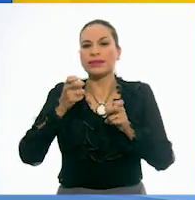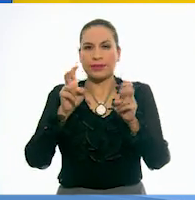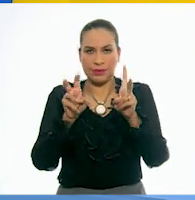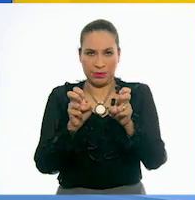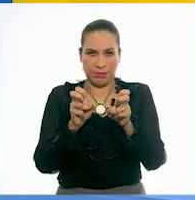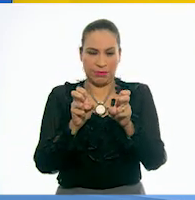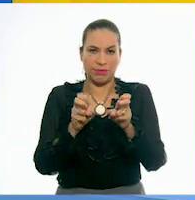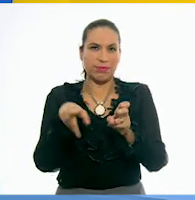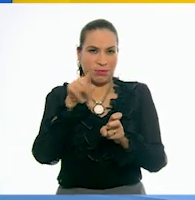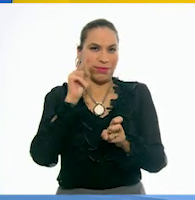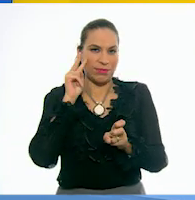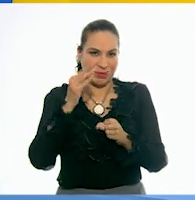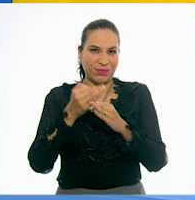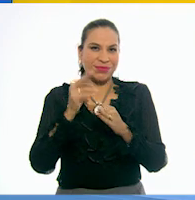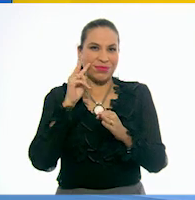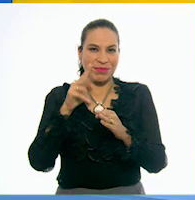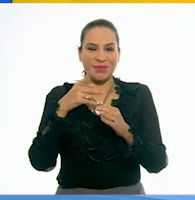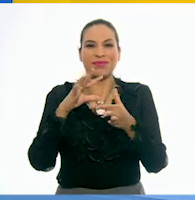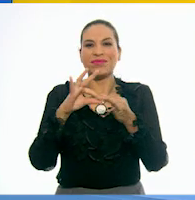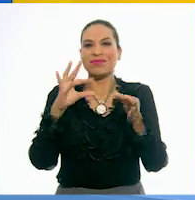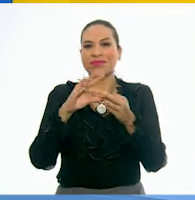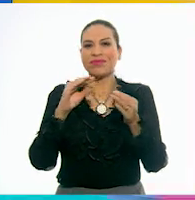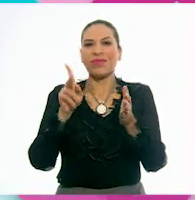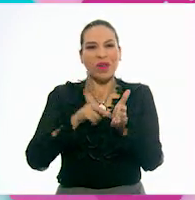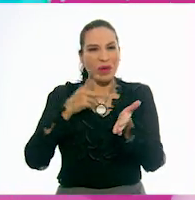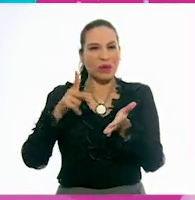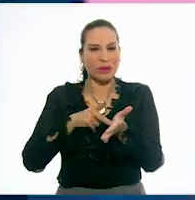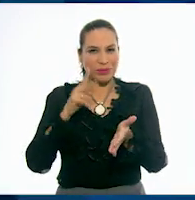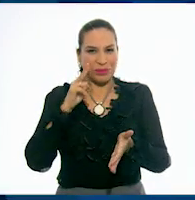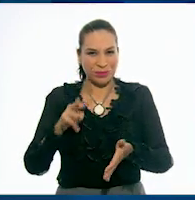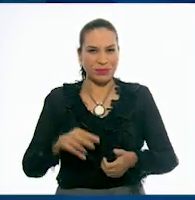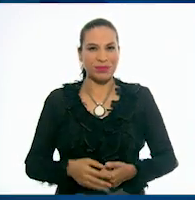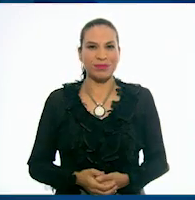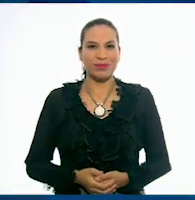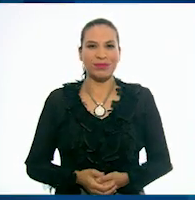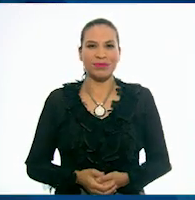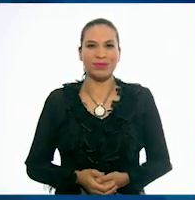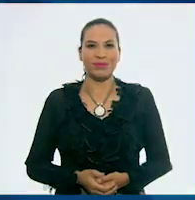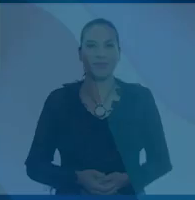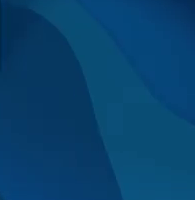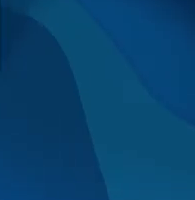tema. ¿Qué les parece si lo vemos para cerrar nuestro repaso?